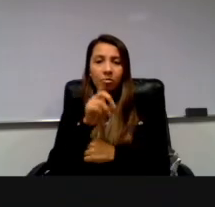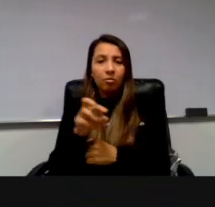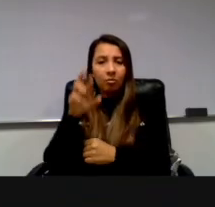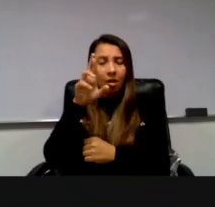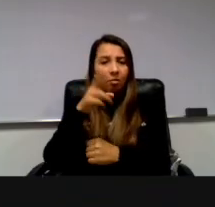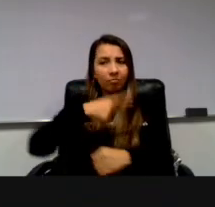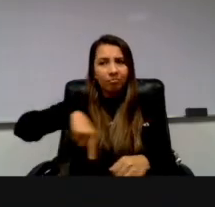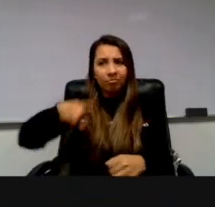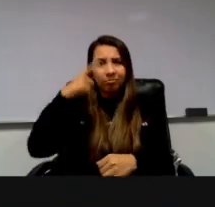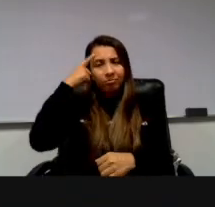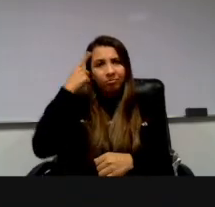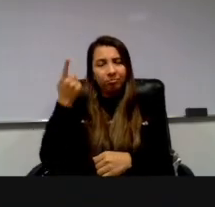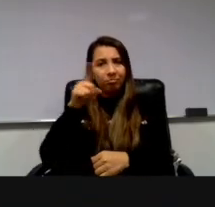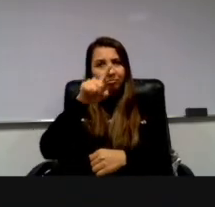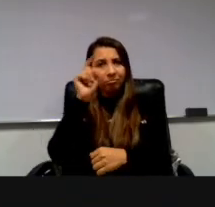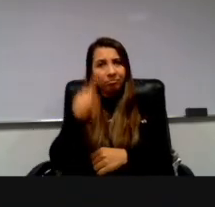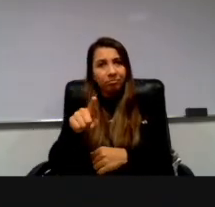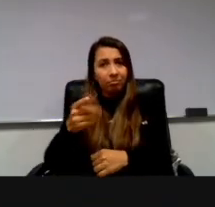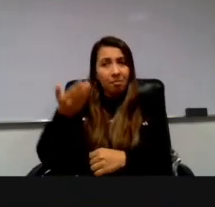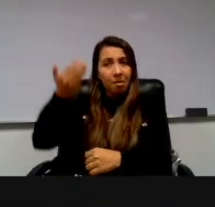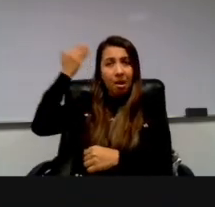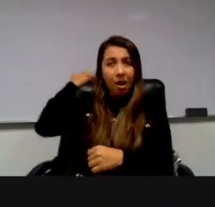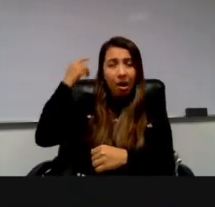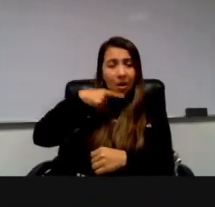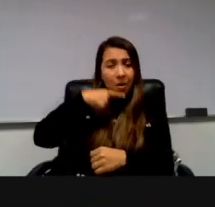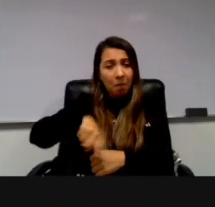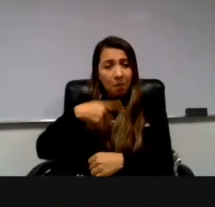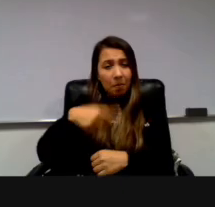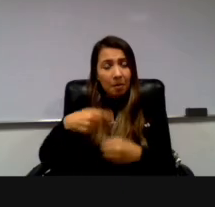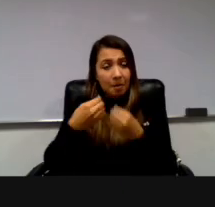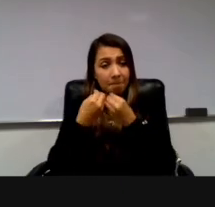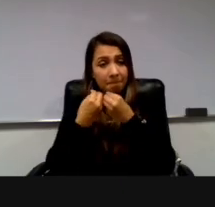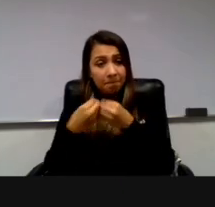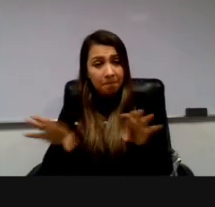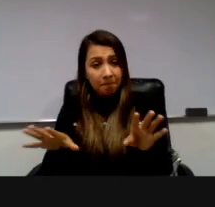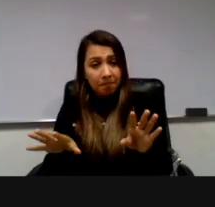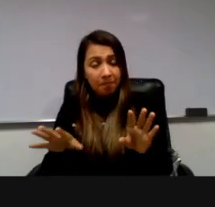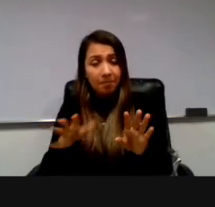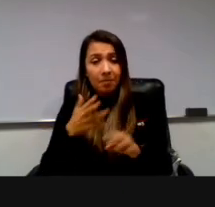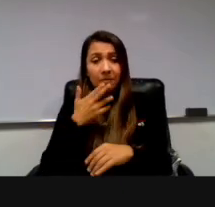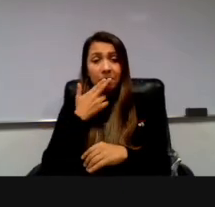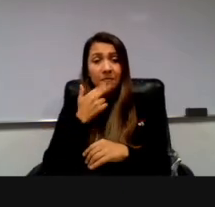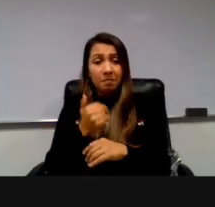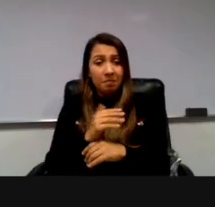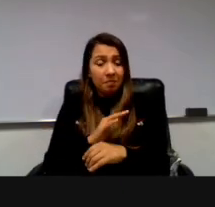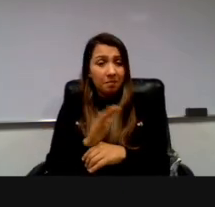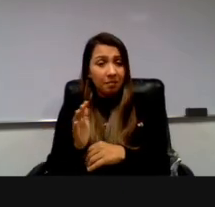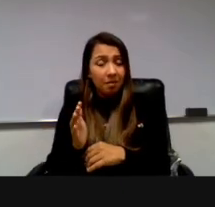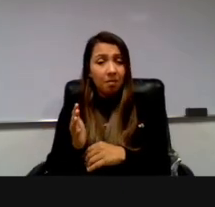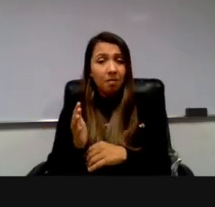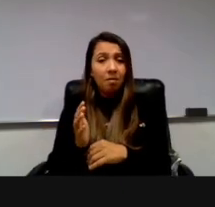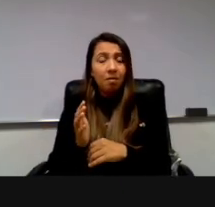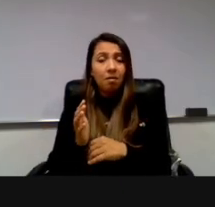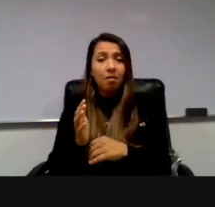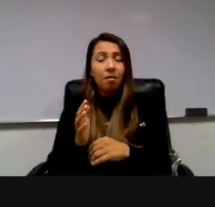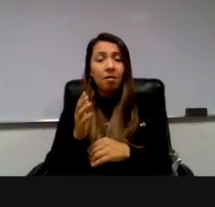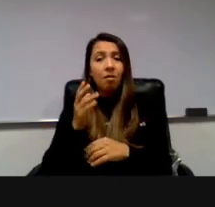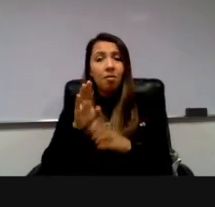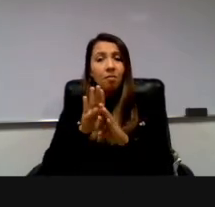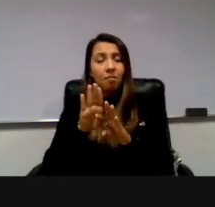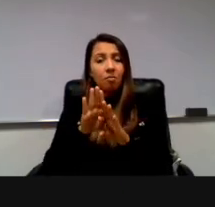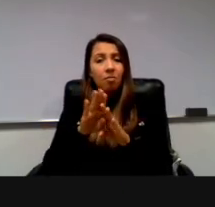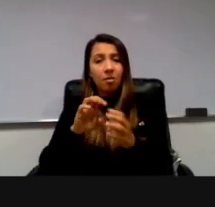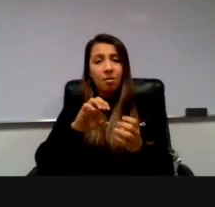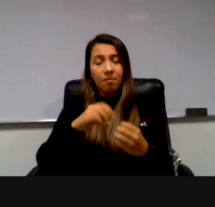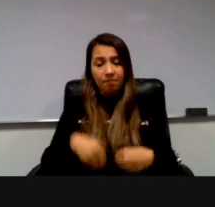pues nos preguntábamos si el pasado se había perdido, ¿no? Y entonces si ya no podíamos reconstruir las etapas tempranas